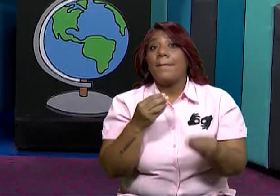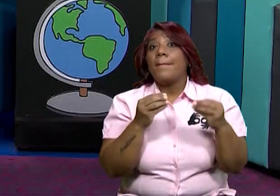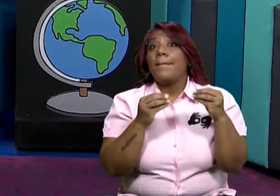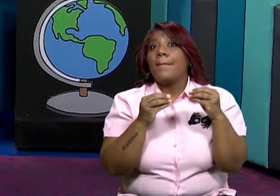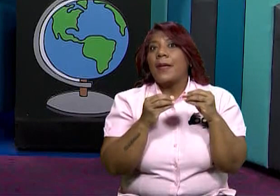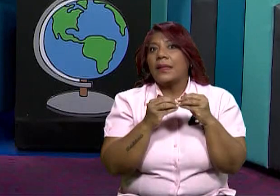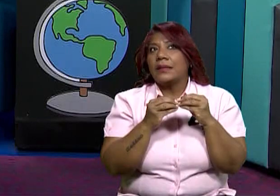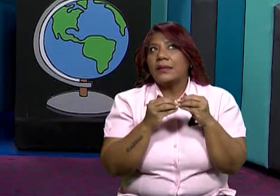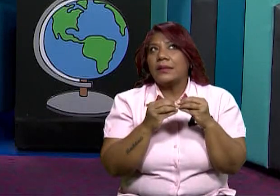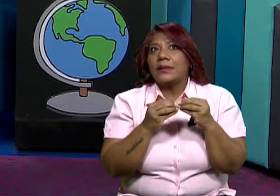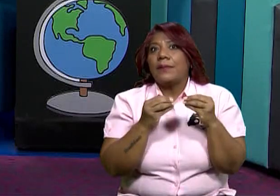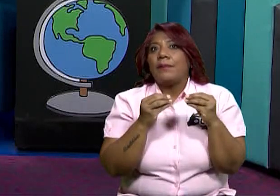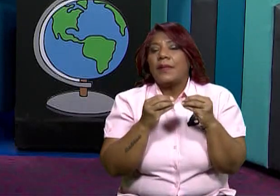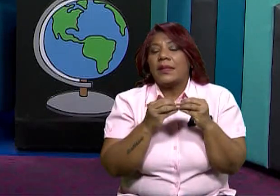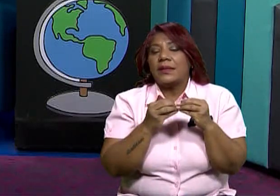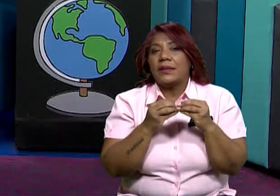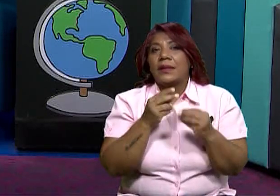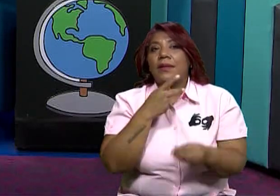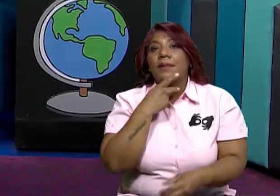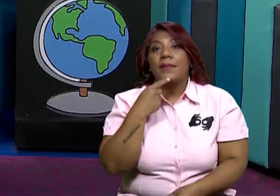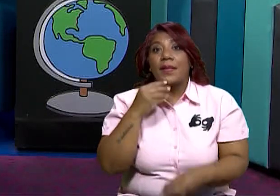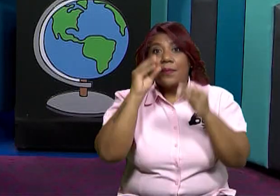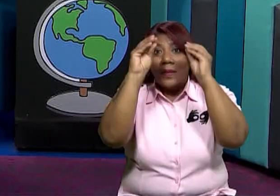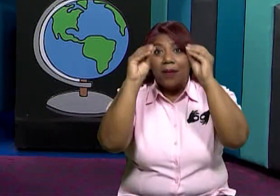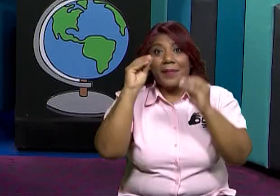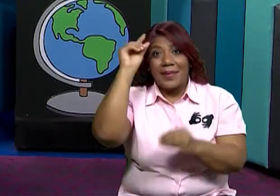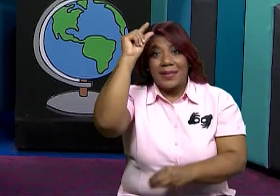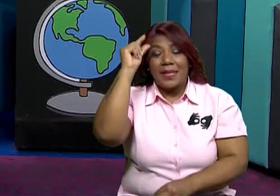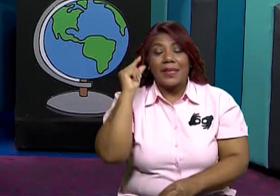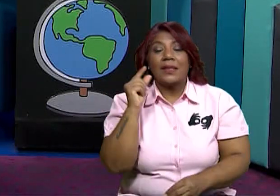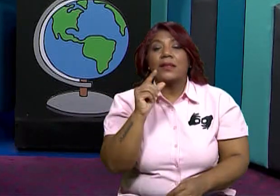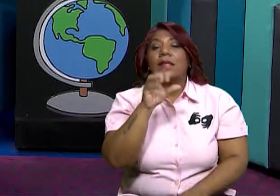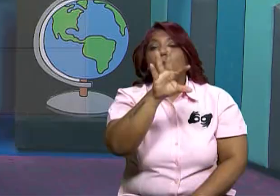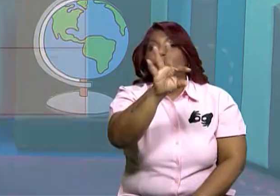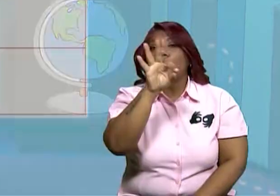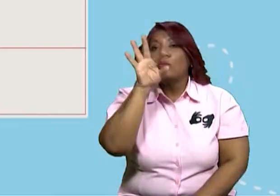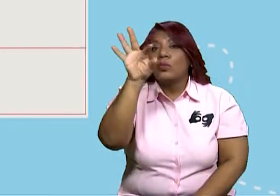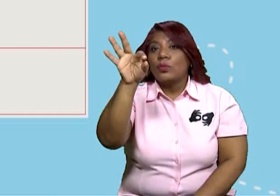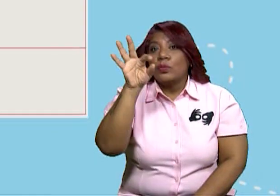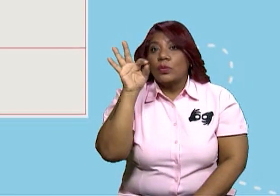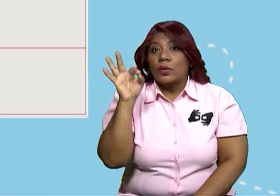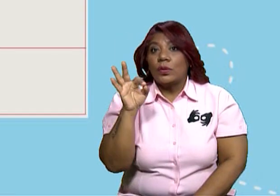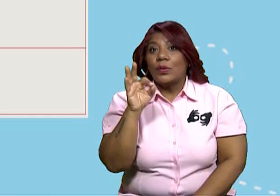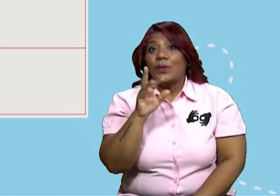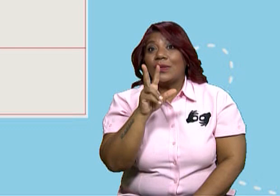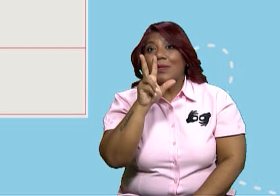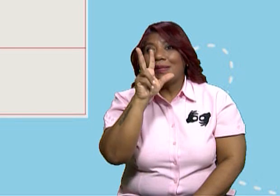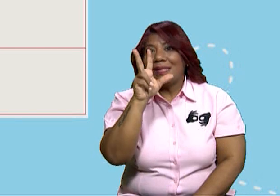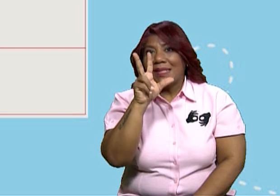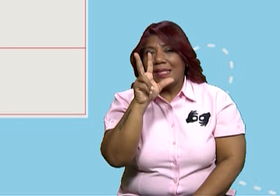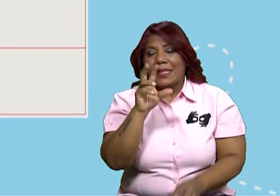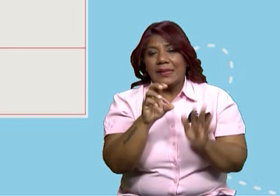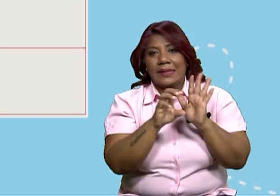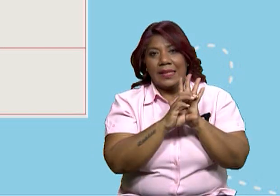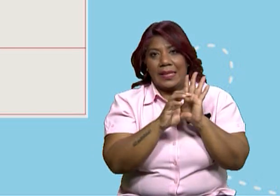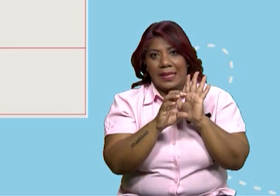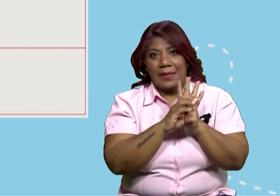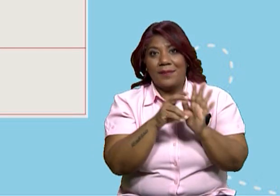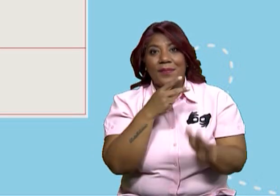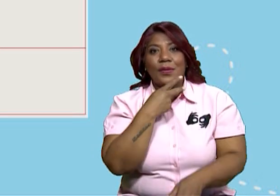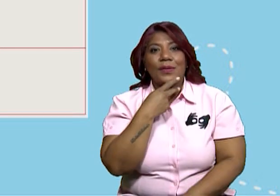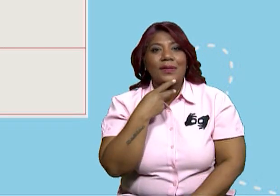verbos, vas a encontrar más verbos. Vivían, si la vamos a dividir, es una palabra grave.